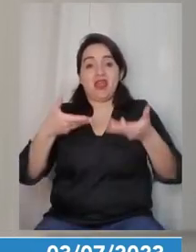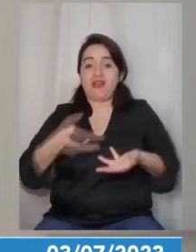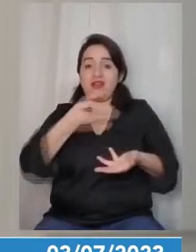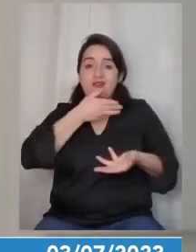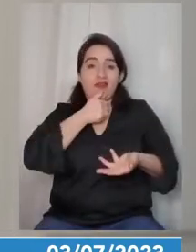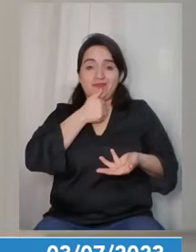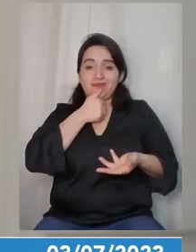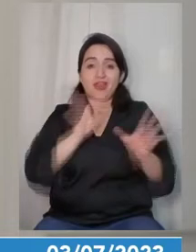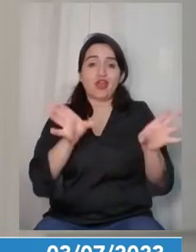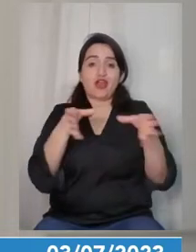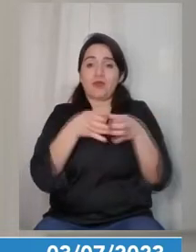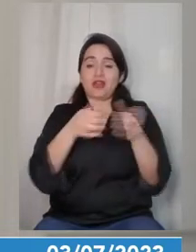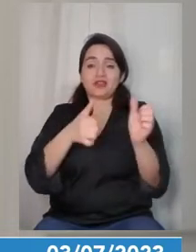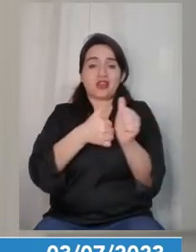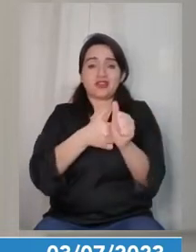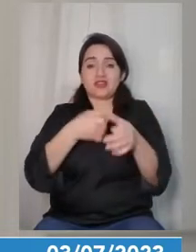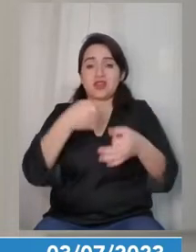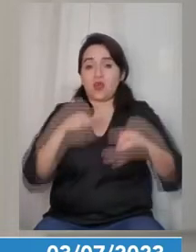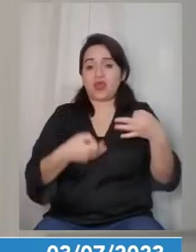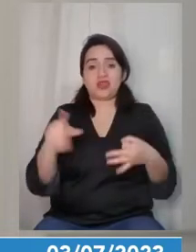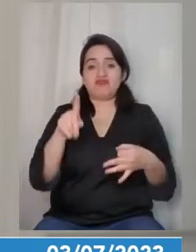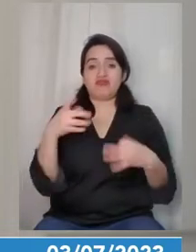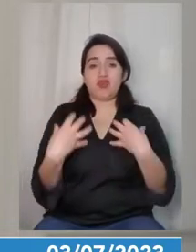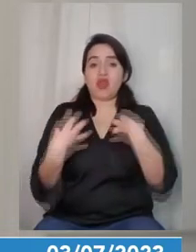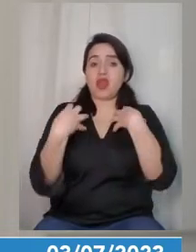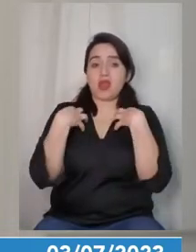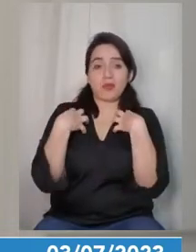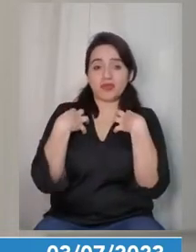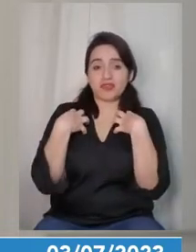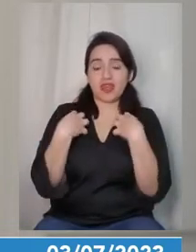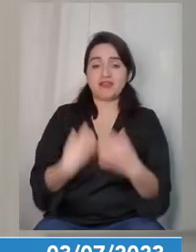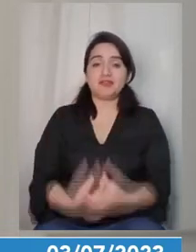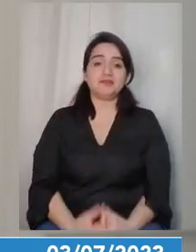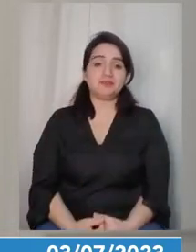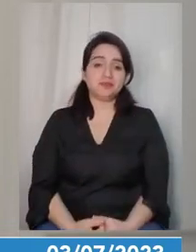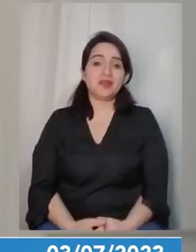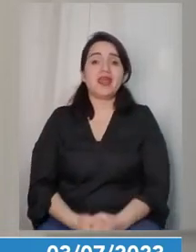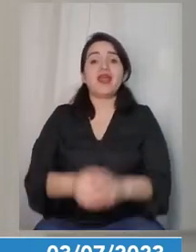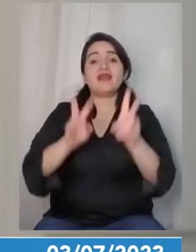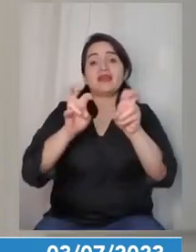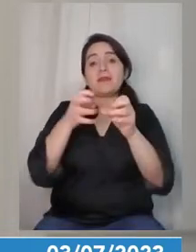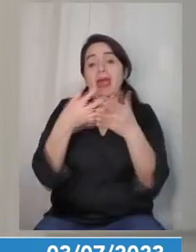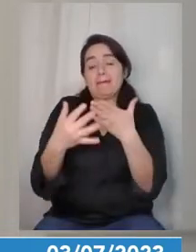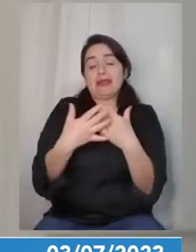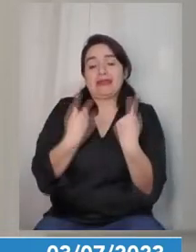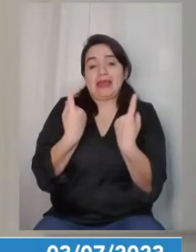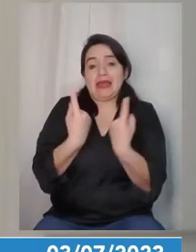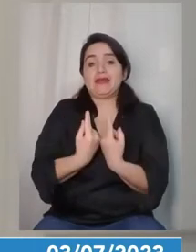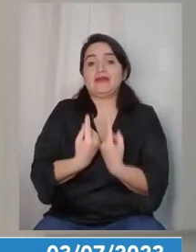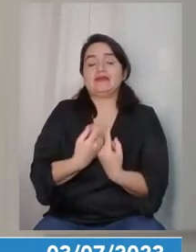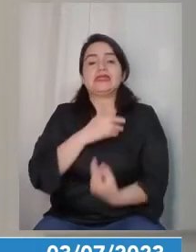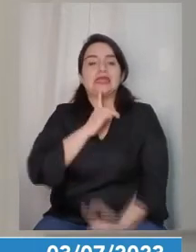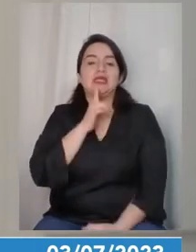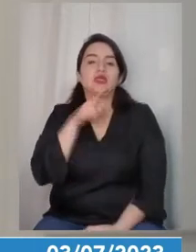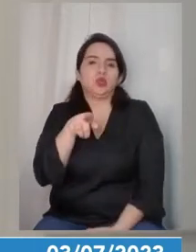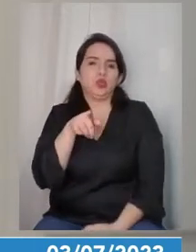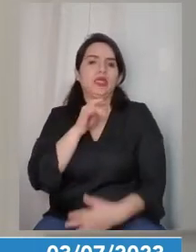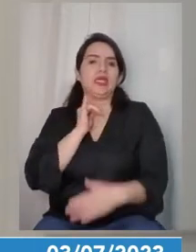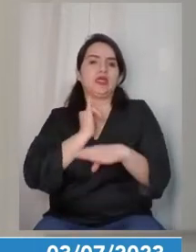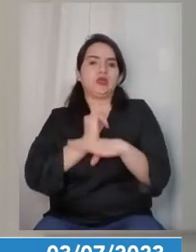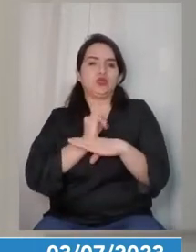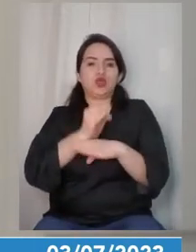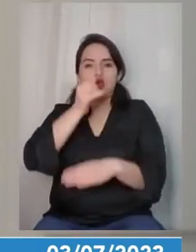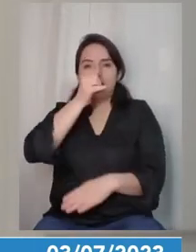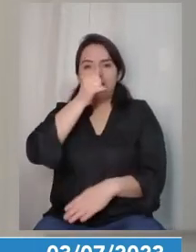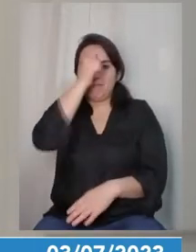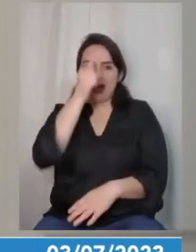cargo de lo que tiene que ver con lo de temas ambientales. Entonces tienes tú, claro, una gran institución a nivel penal, todo, pero en el caso ambiental, que es